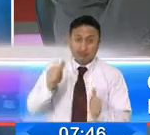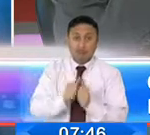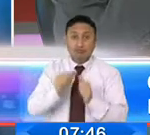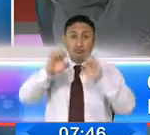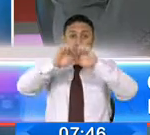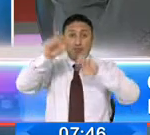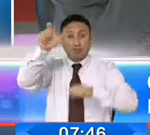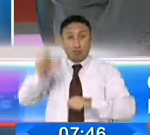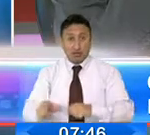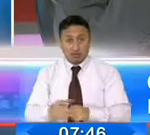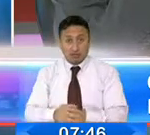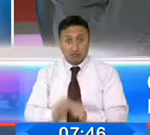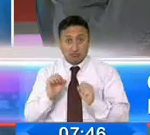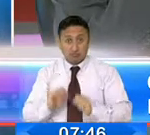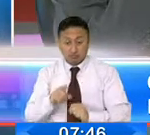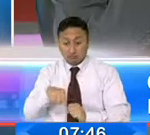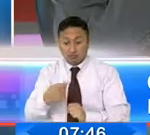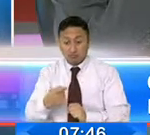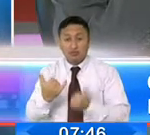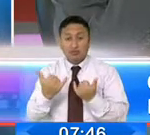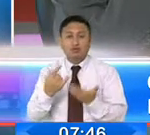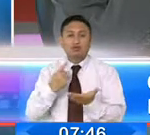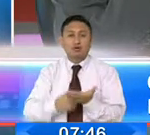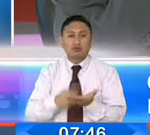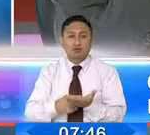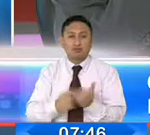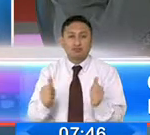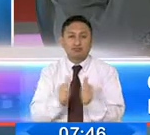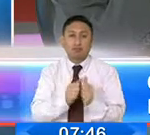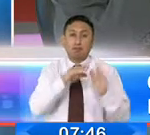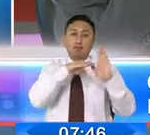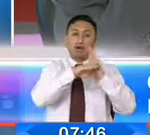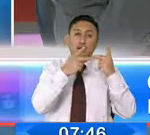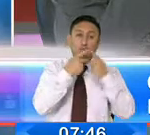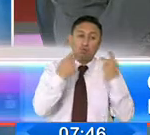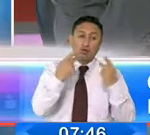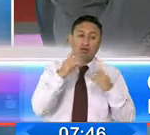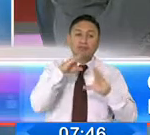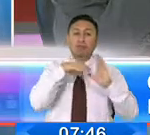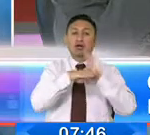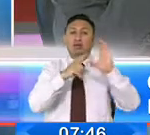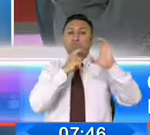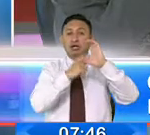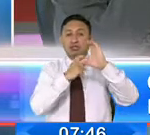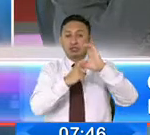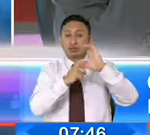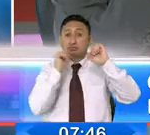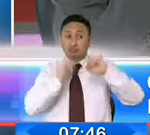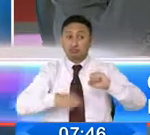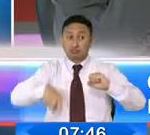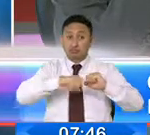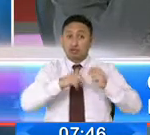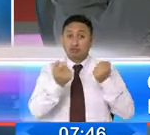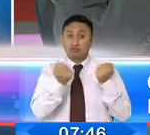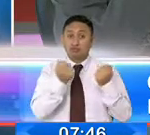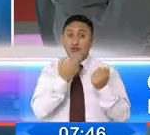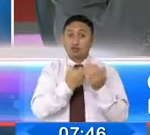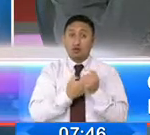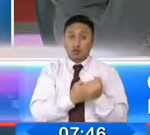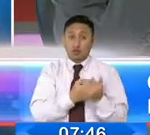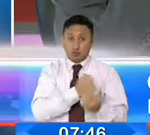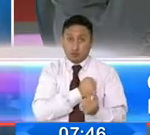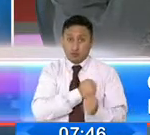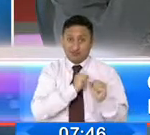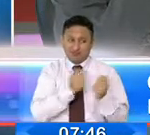las estamos llevando sobre la mesa con la banca pública, con el Banco del Pacífico, que manejan realmente los recursos nuestros. ¿Para